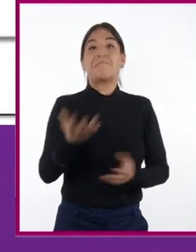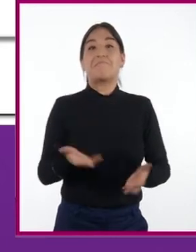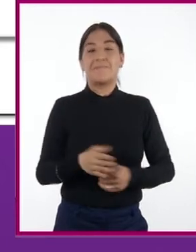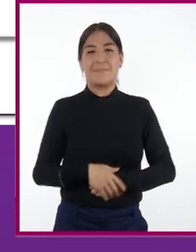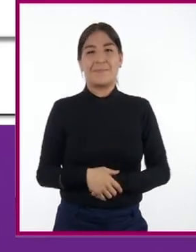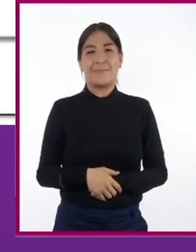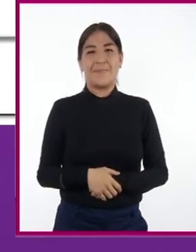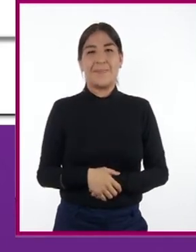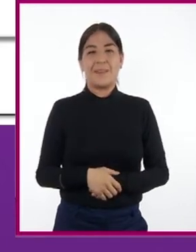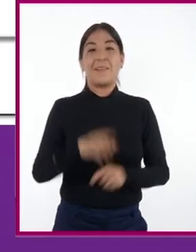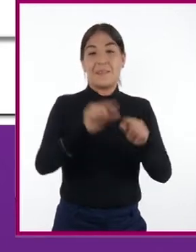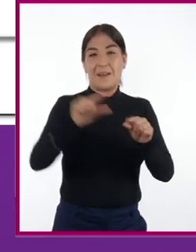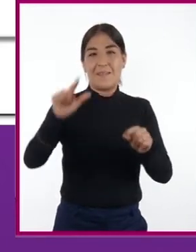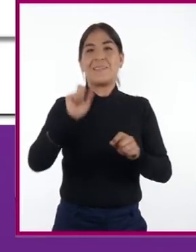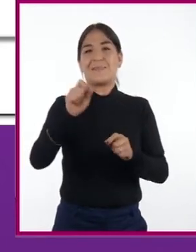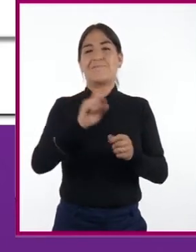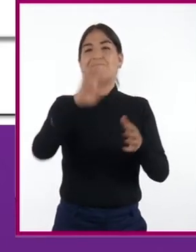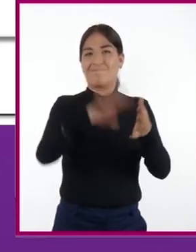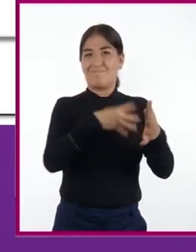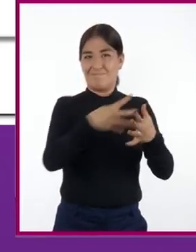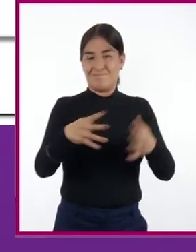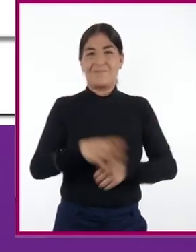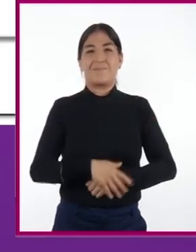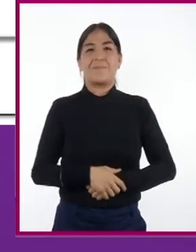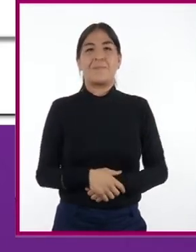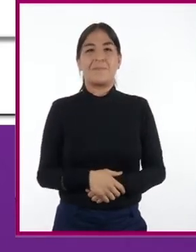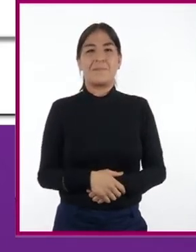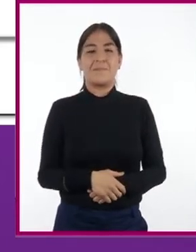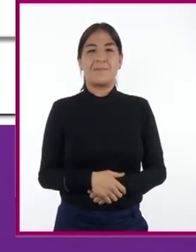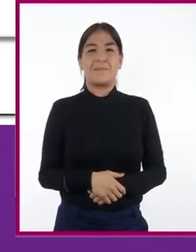es gráficos de barras.